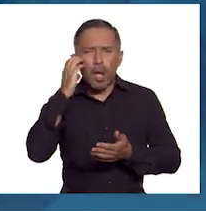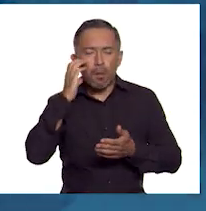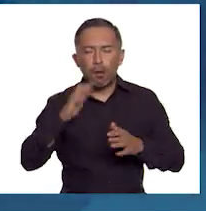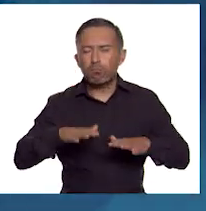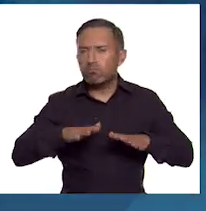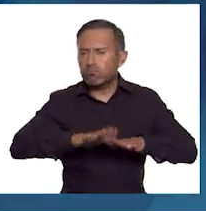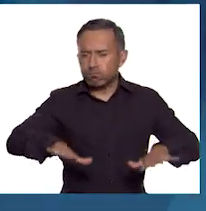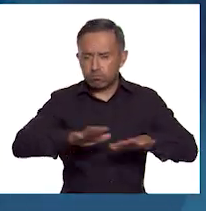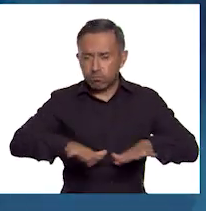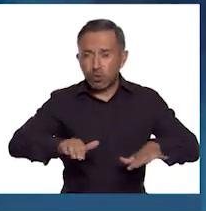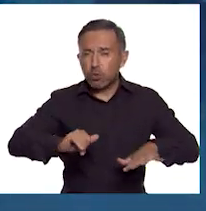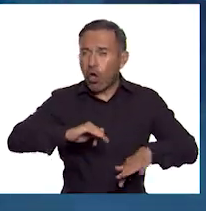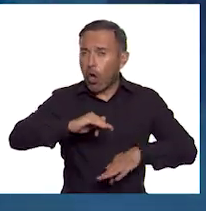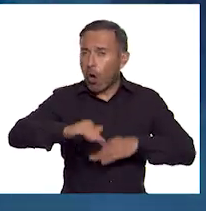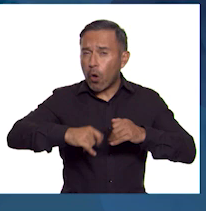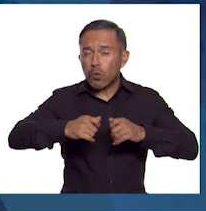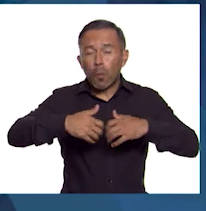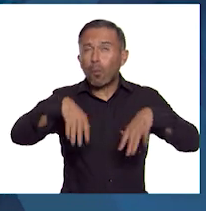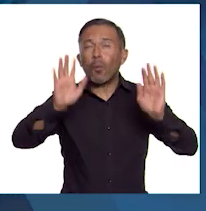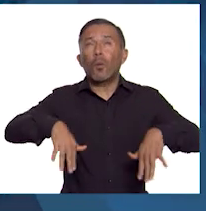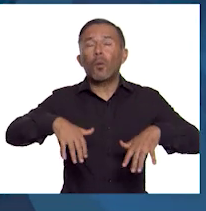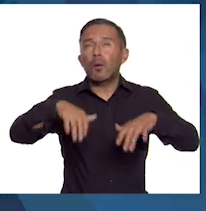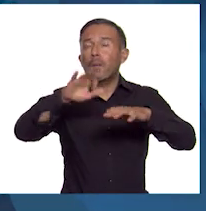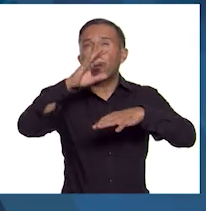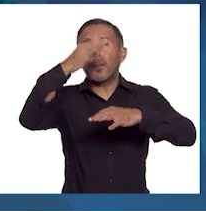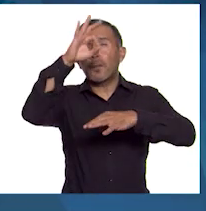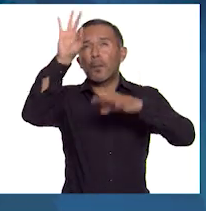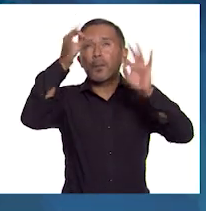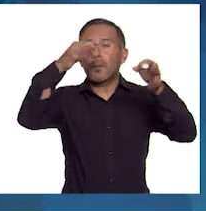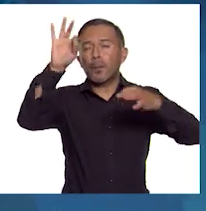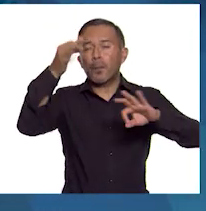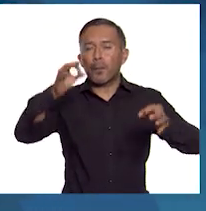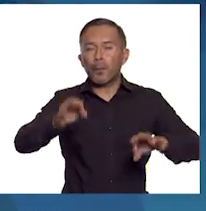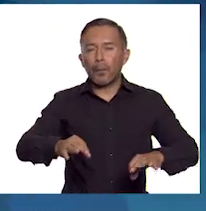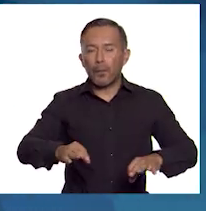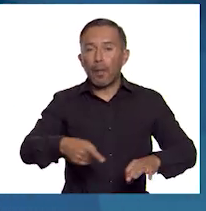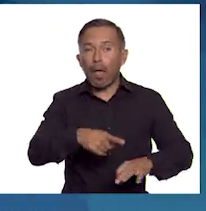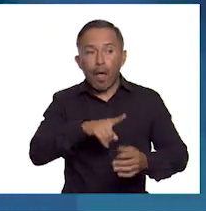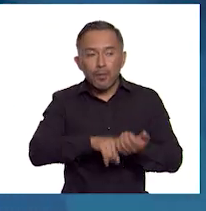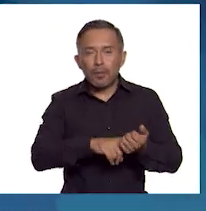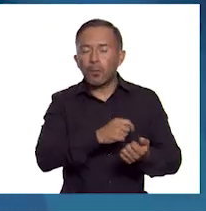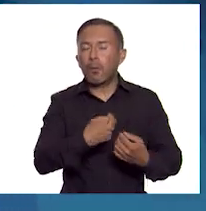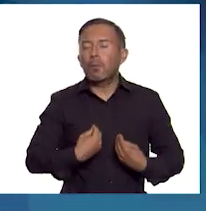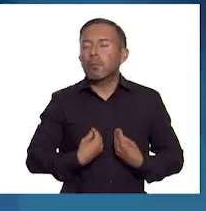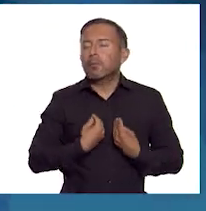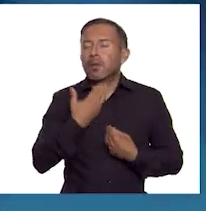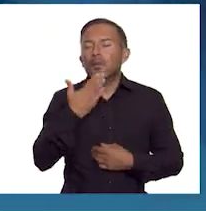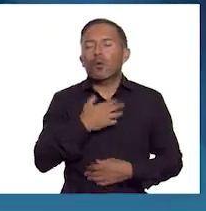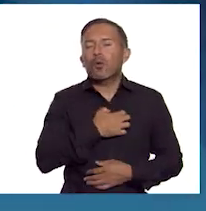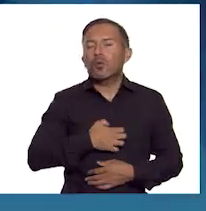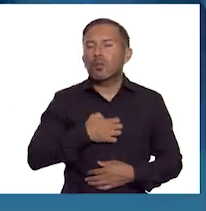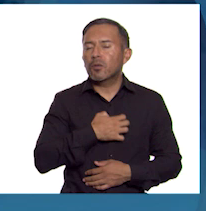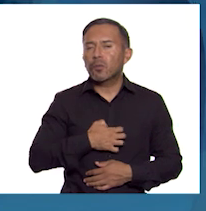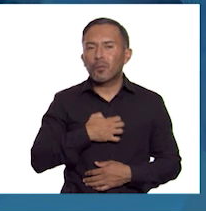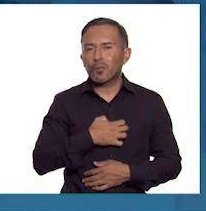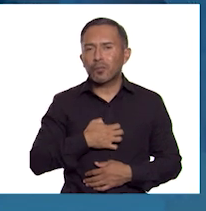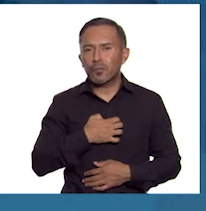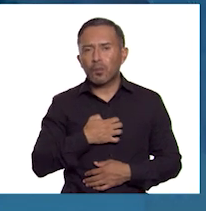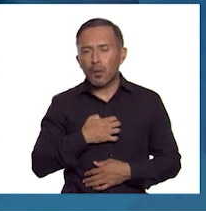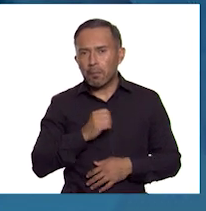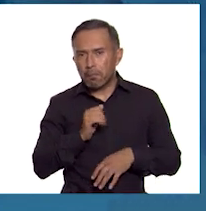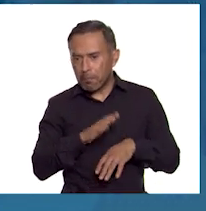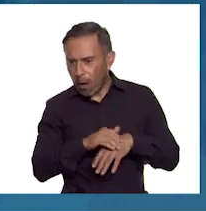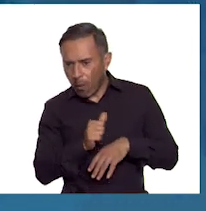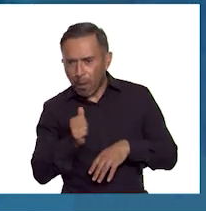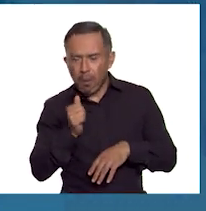todas las plumas volaban como copos de nieve. Gracias a esto llevaba buena vida. No había ninguna palabra más alta que otra,